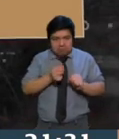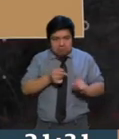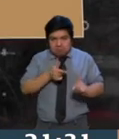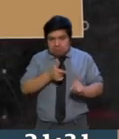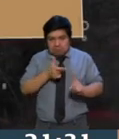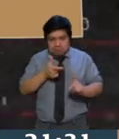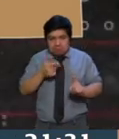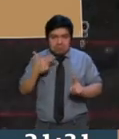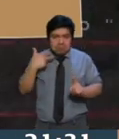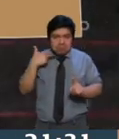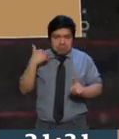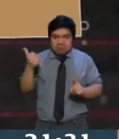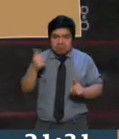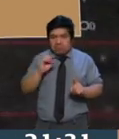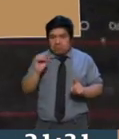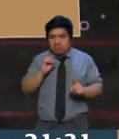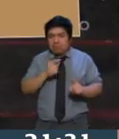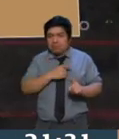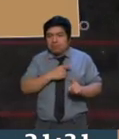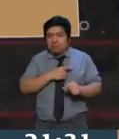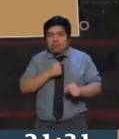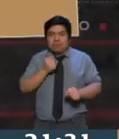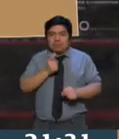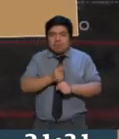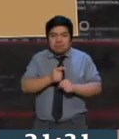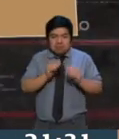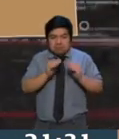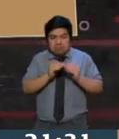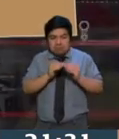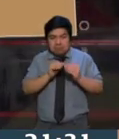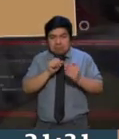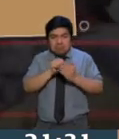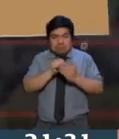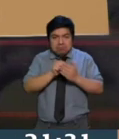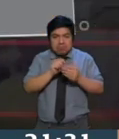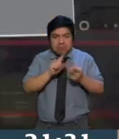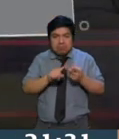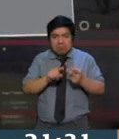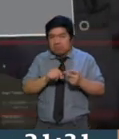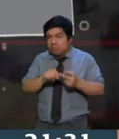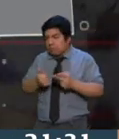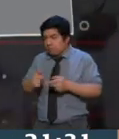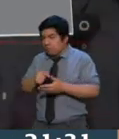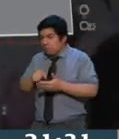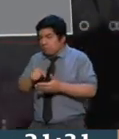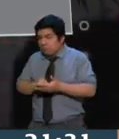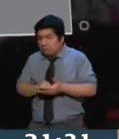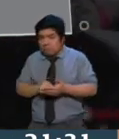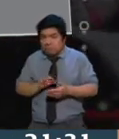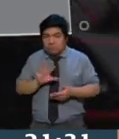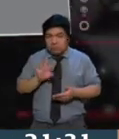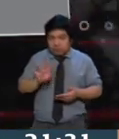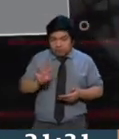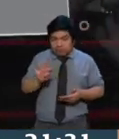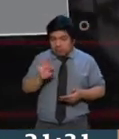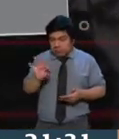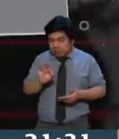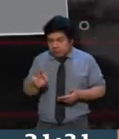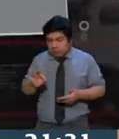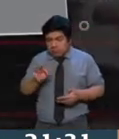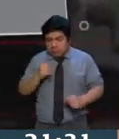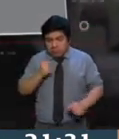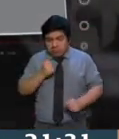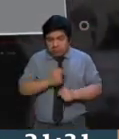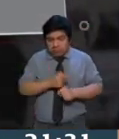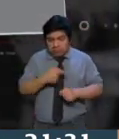delito y fueron encontradas en sus propios hogares o en uno alterno, mientras que solo el 4% de las personas que